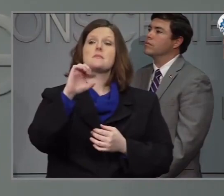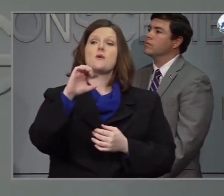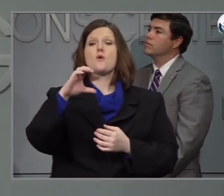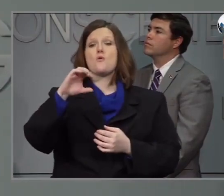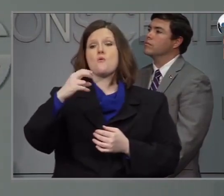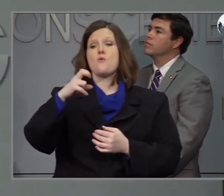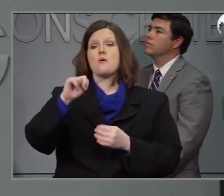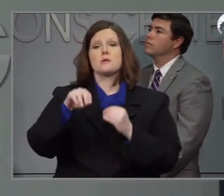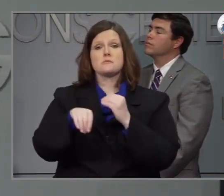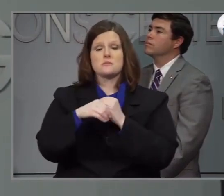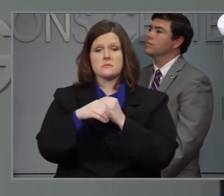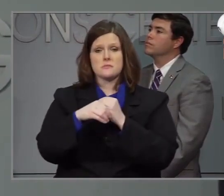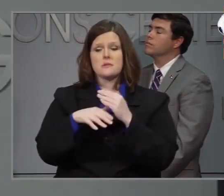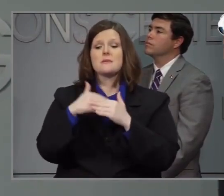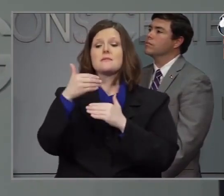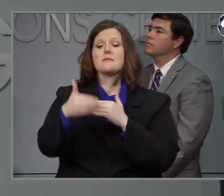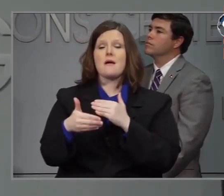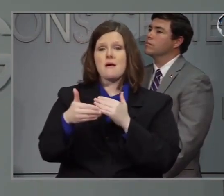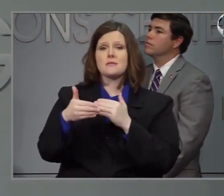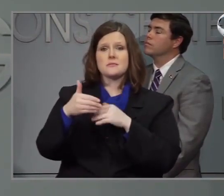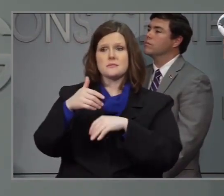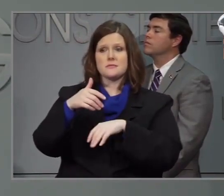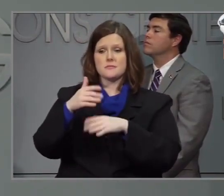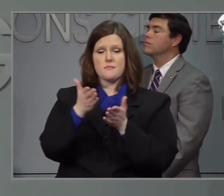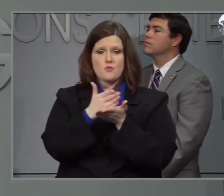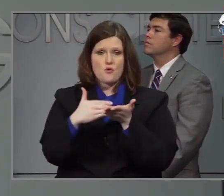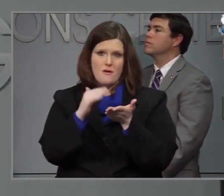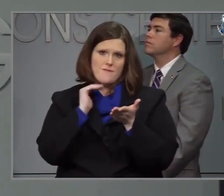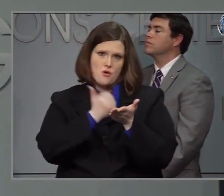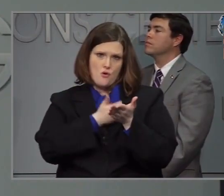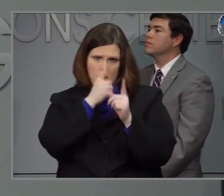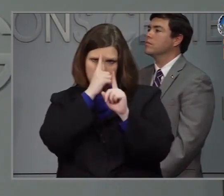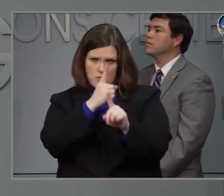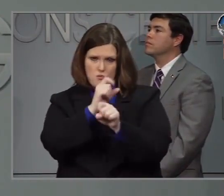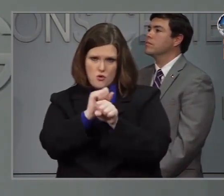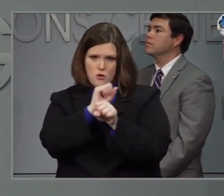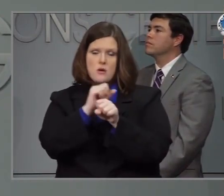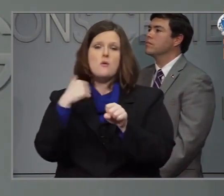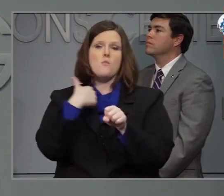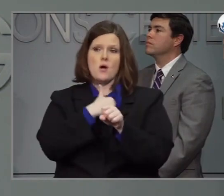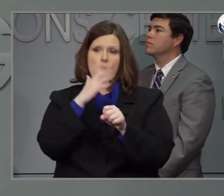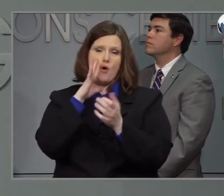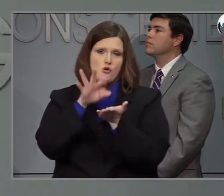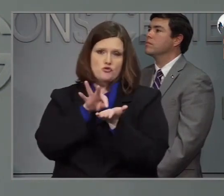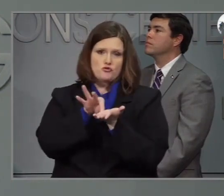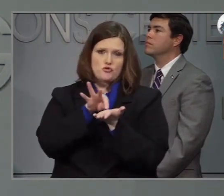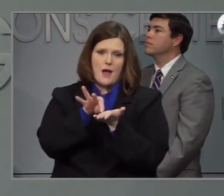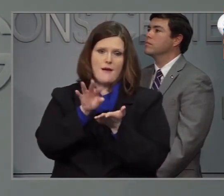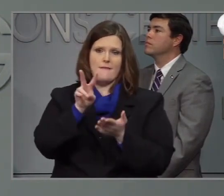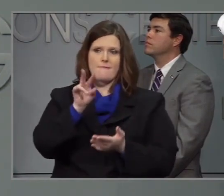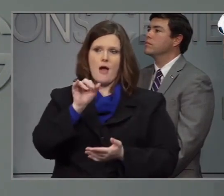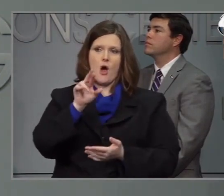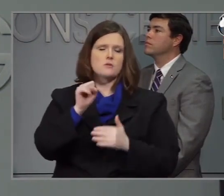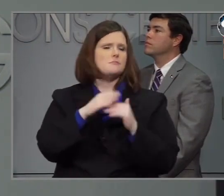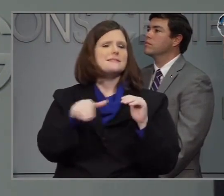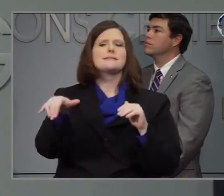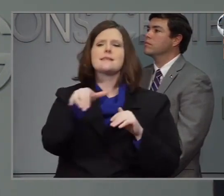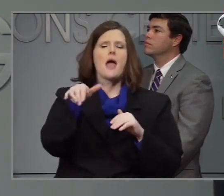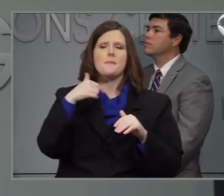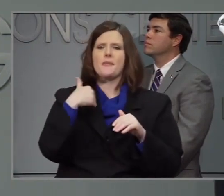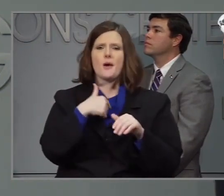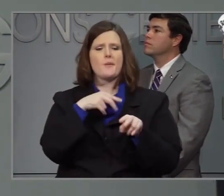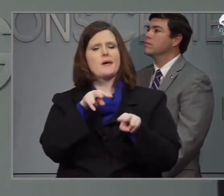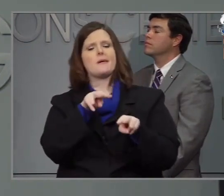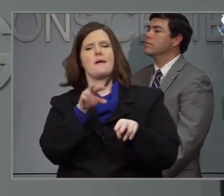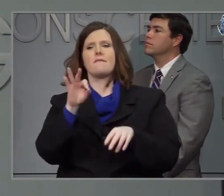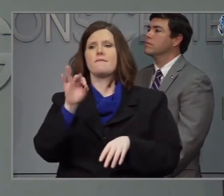al pasar a esta siguiente etapa de nuestro trabajo vamos a comenzar a hacer la estrella del virus de una manera tal y